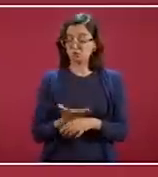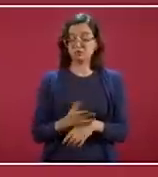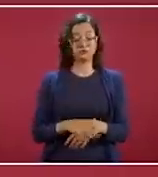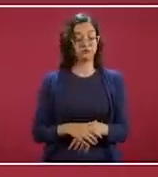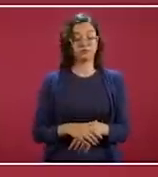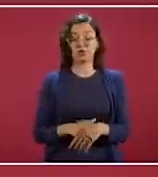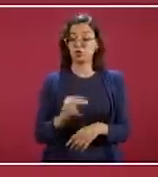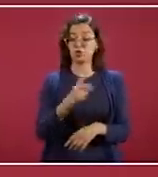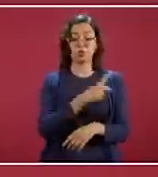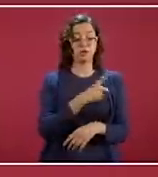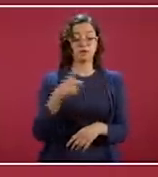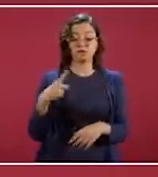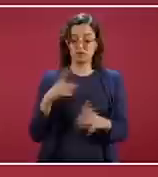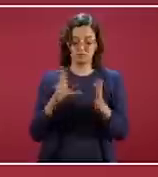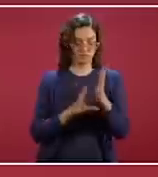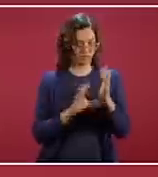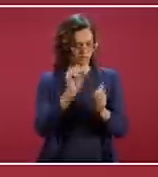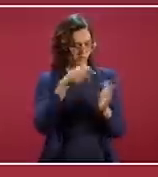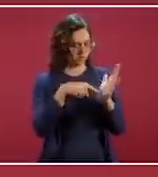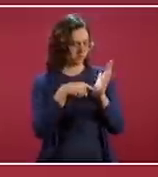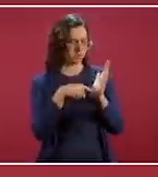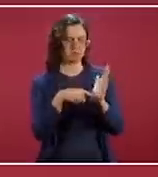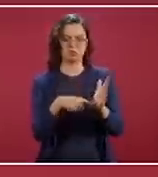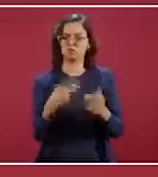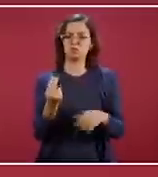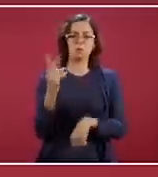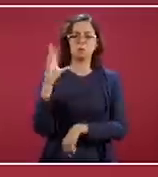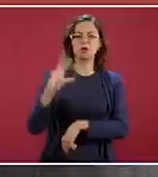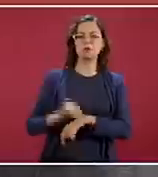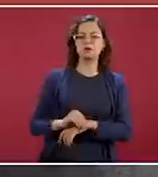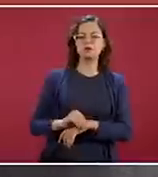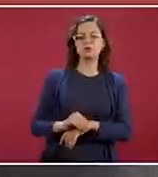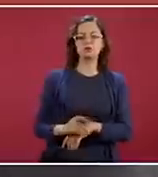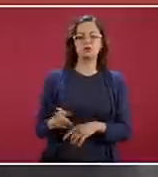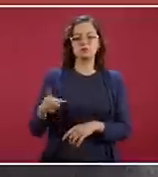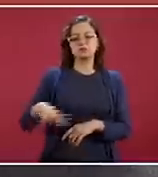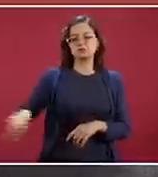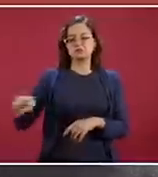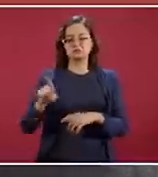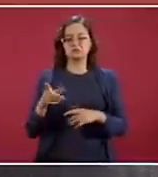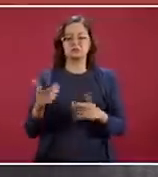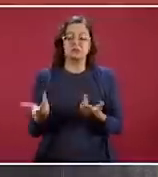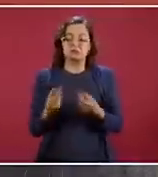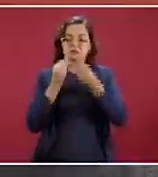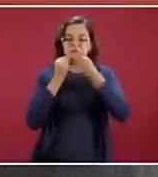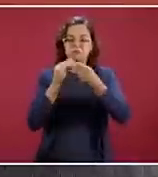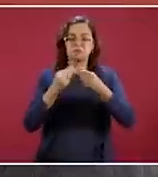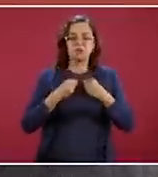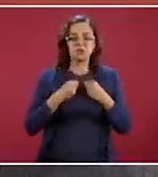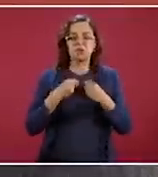facultades constitucionales, a pesar de eso, estas dos instituciones